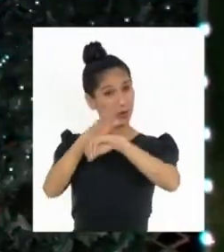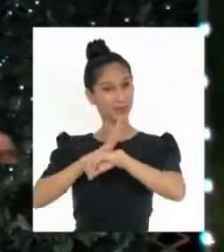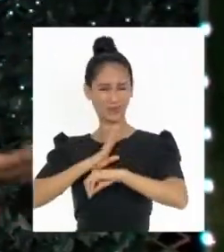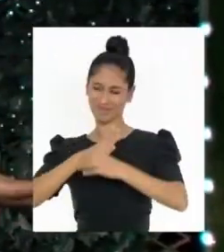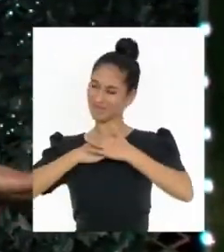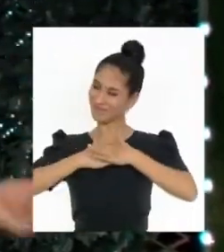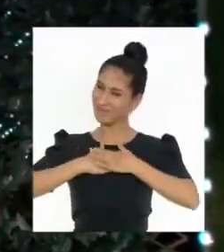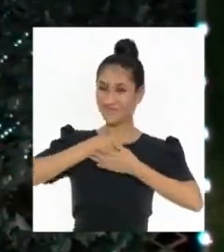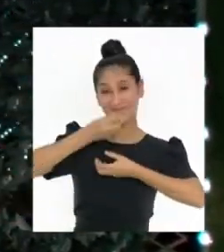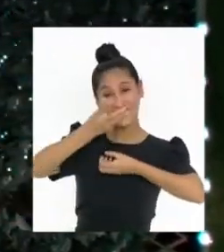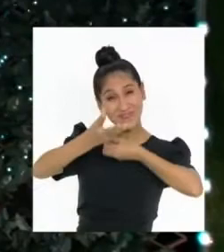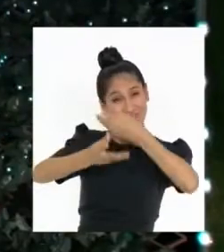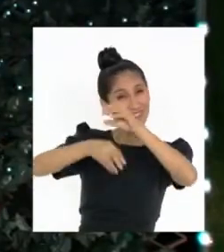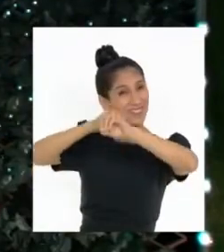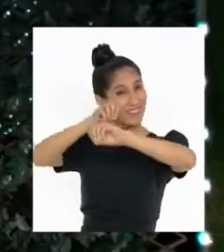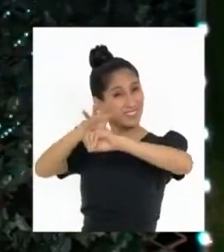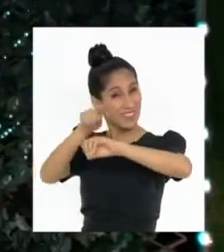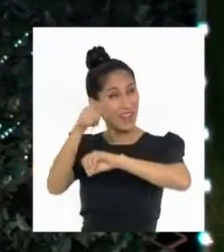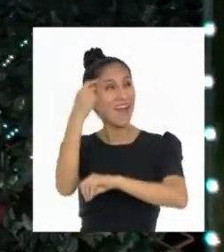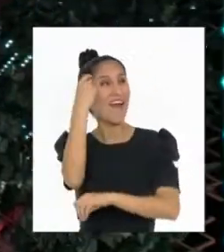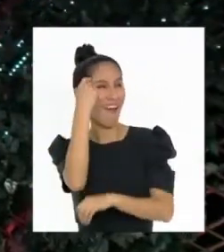en el bienestar de nuestro destinatario.